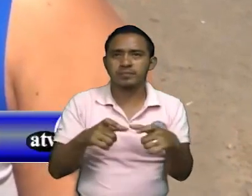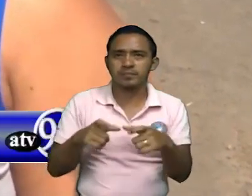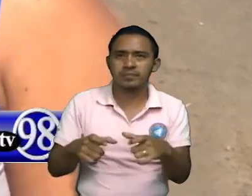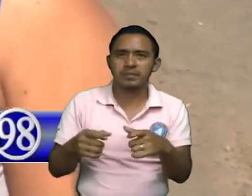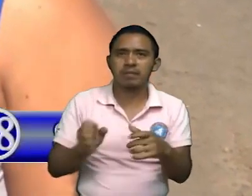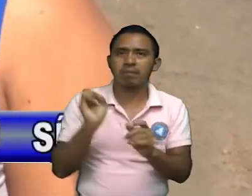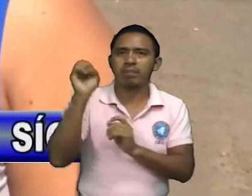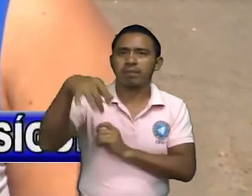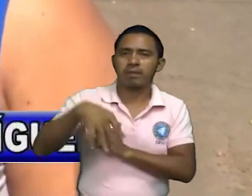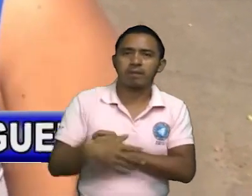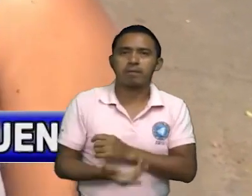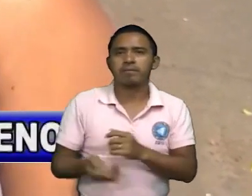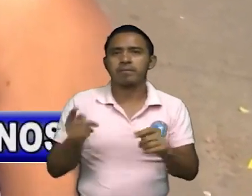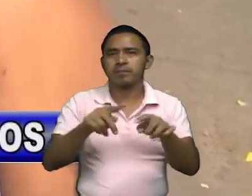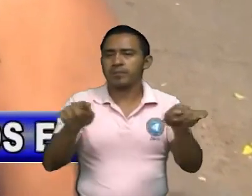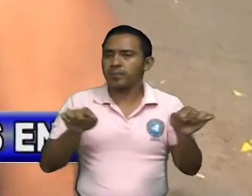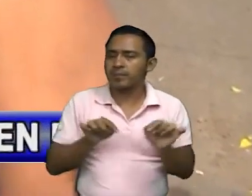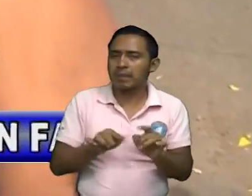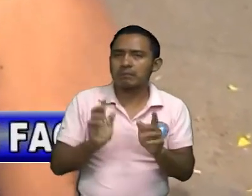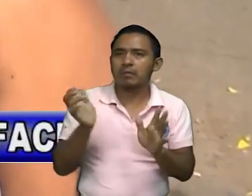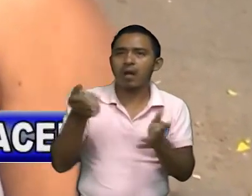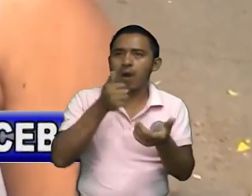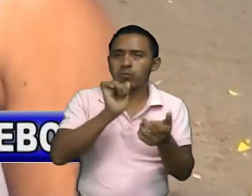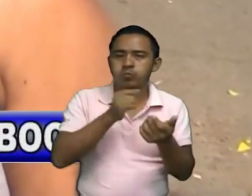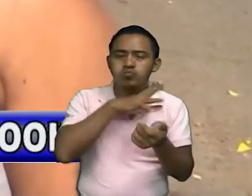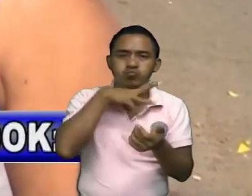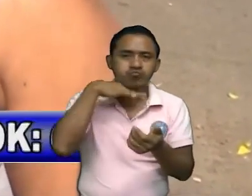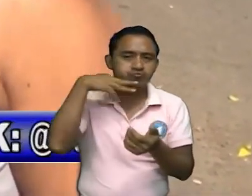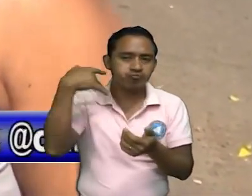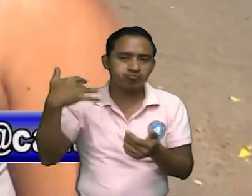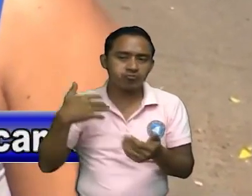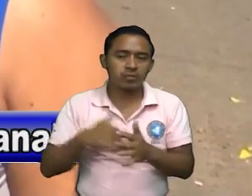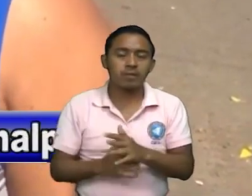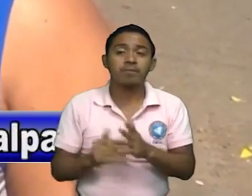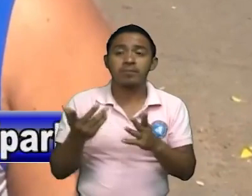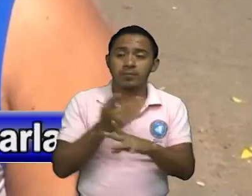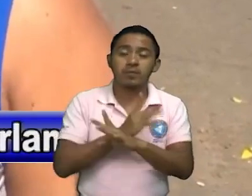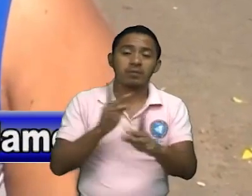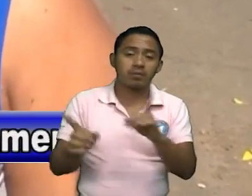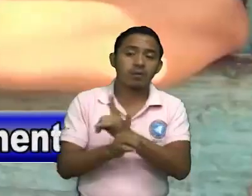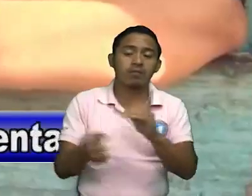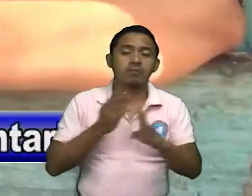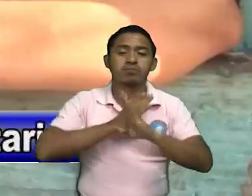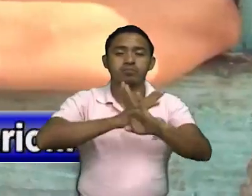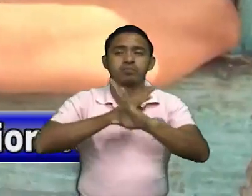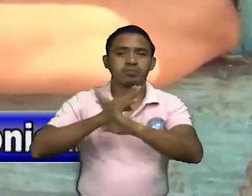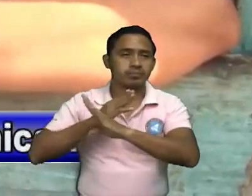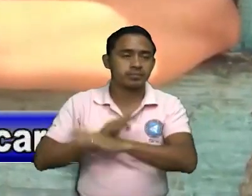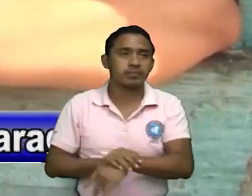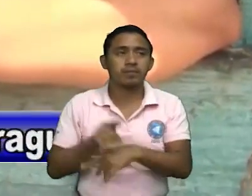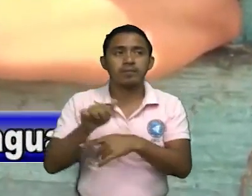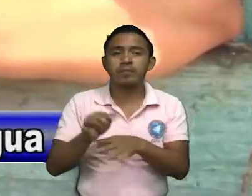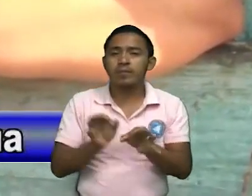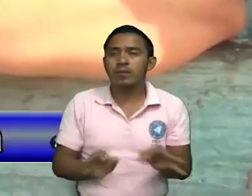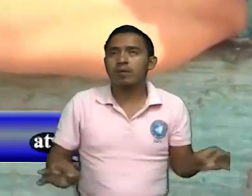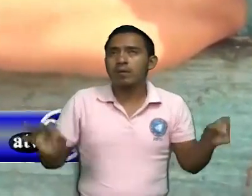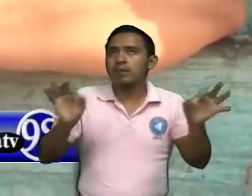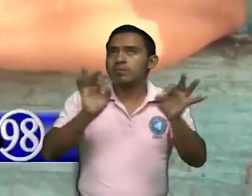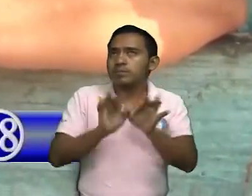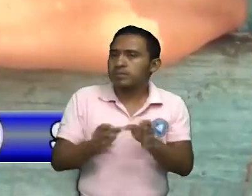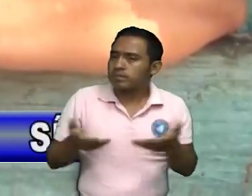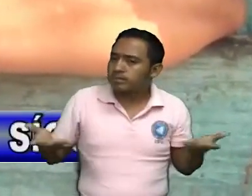patio y que acumule agua sucia. Entonces todo eso se tiene que ir eliminando para evitar los criaderos de zancudos. Esto es importantísimo